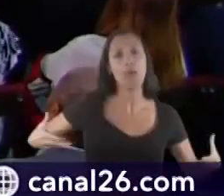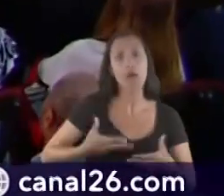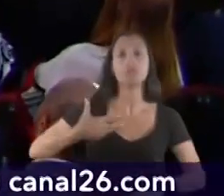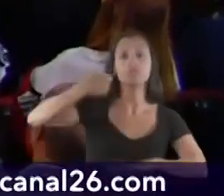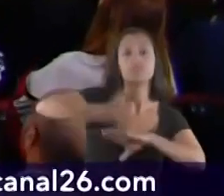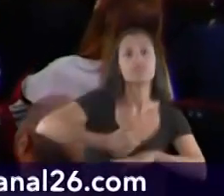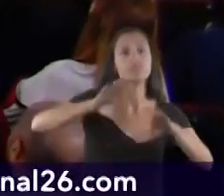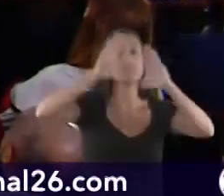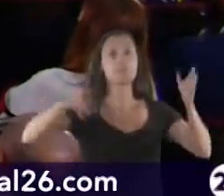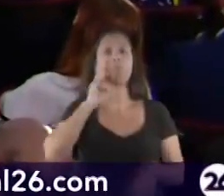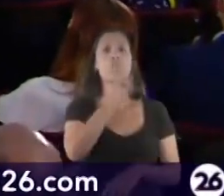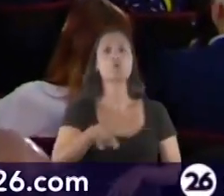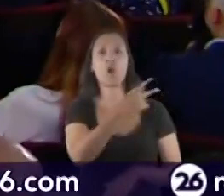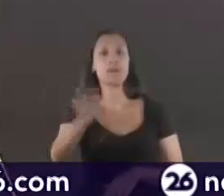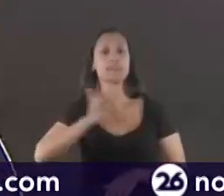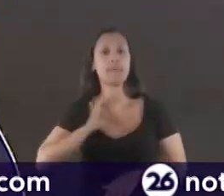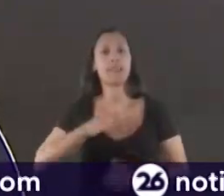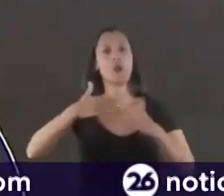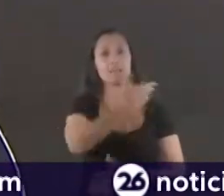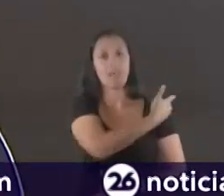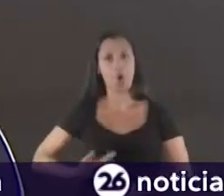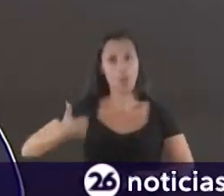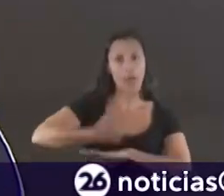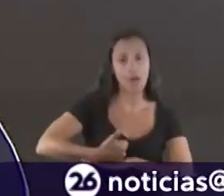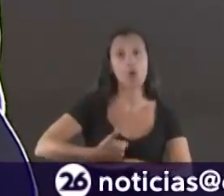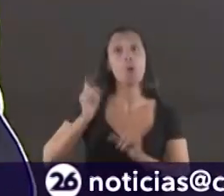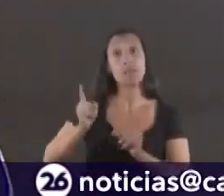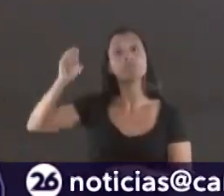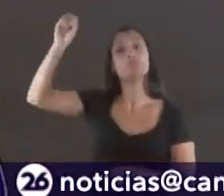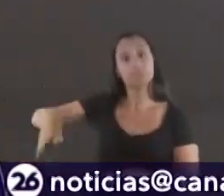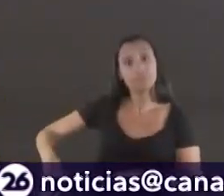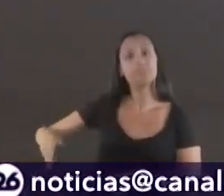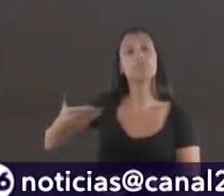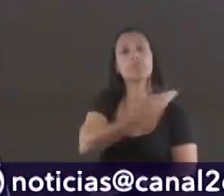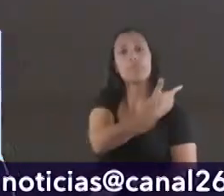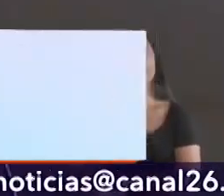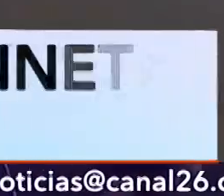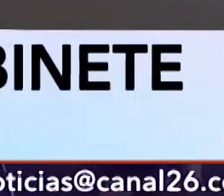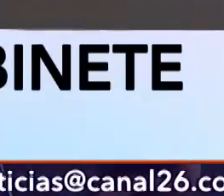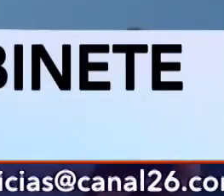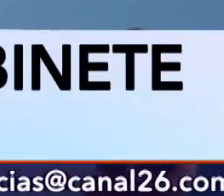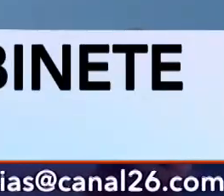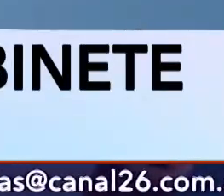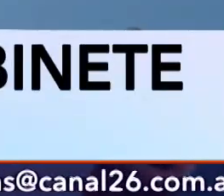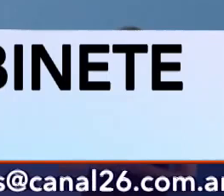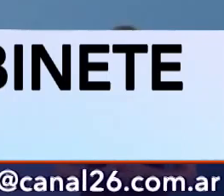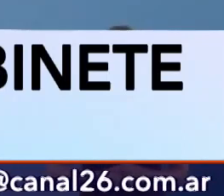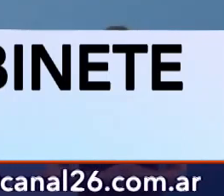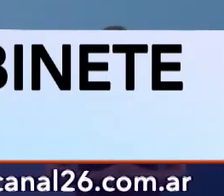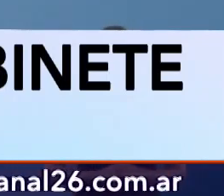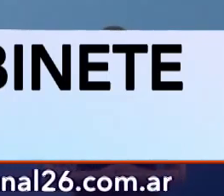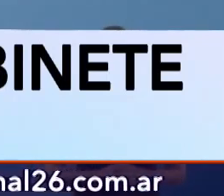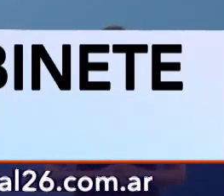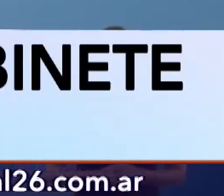me constituyo en el Museo del Bicentenario de la Casa de Gobierno, donde se encuentra el señor presidente de la Nación, doctor